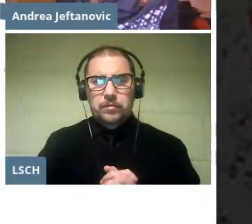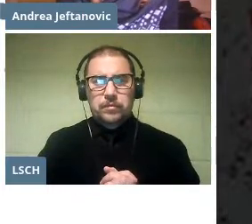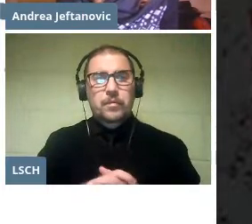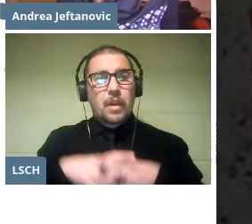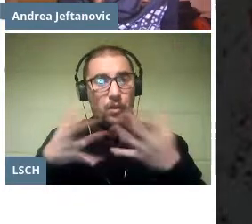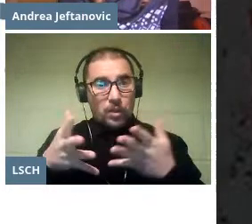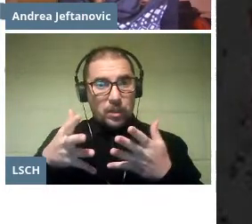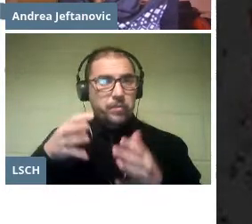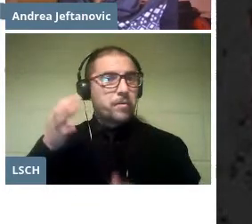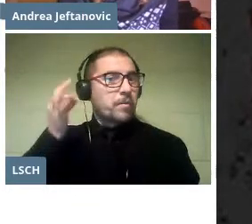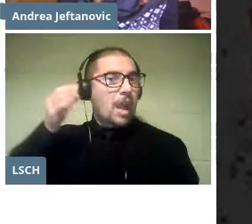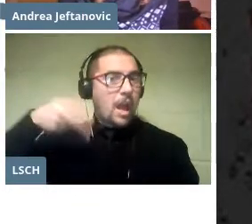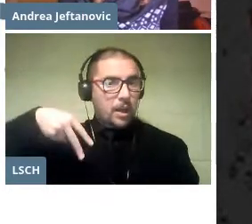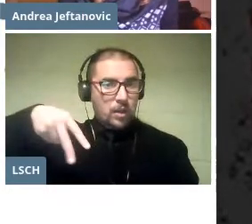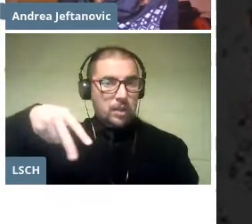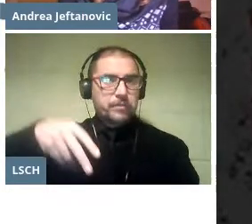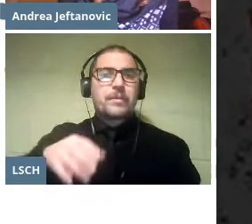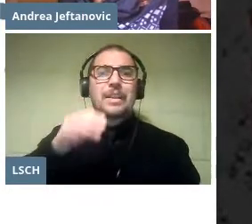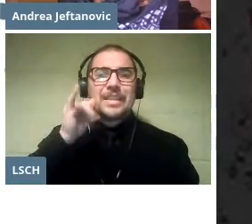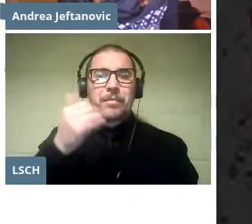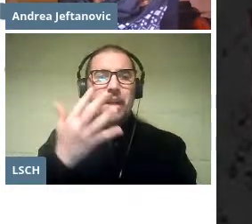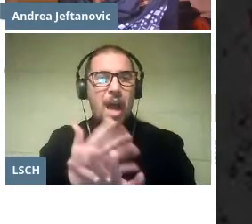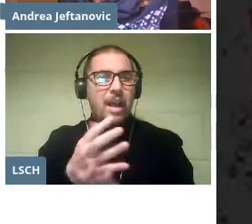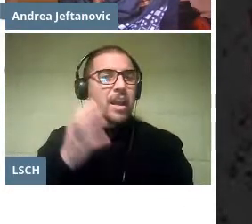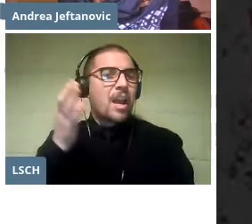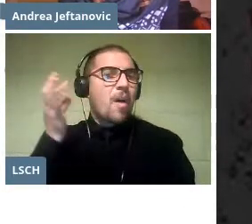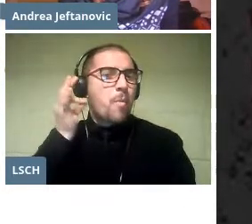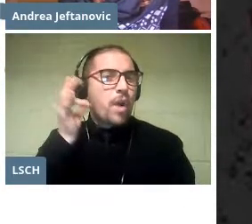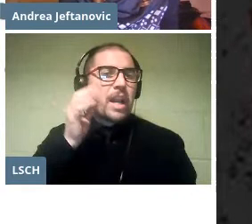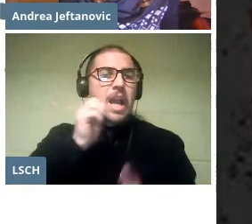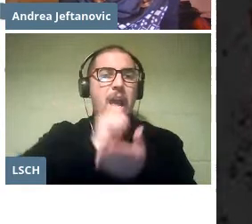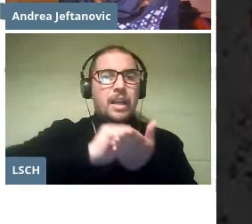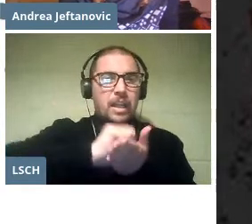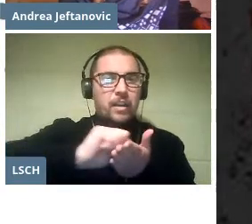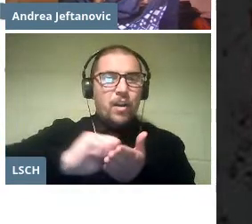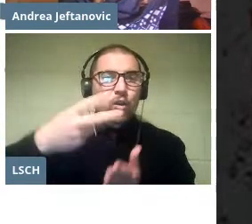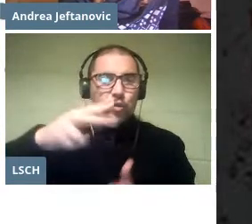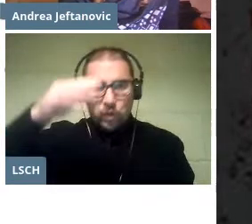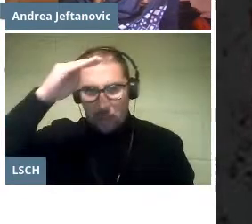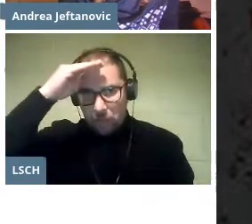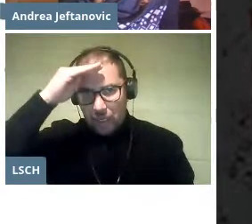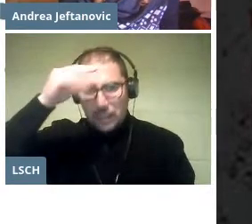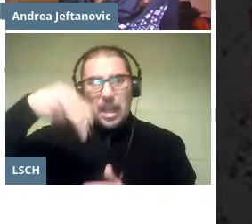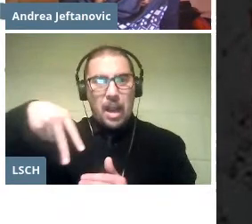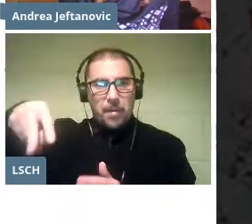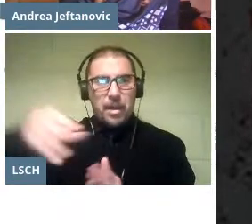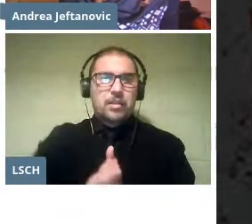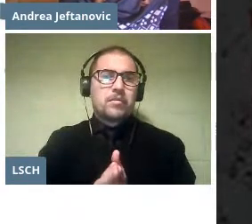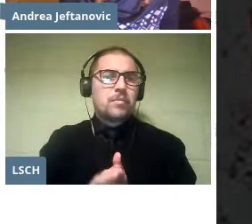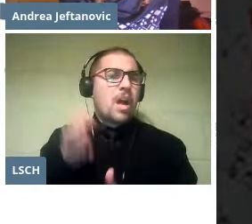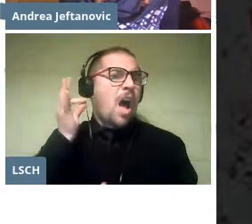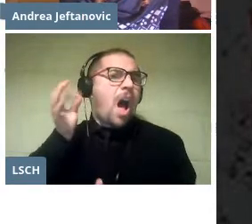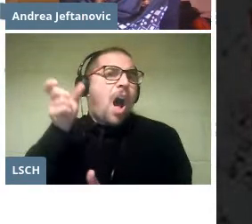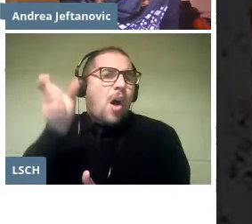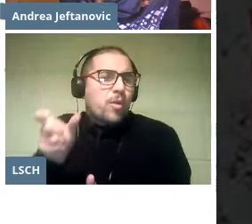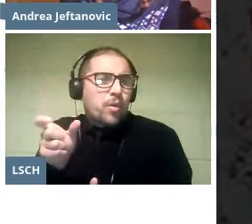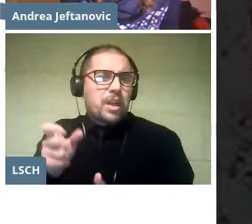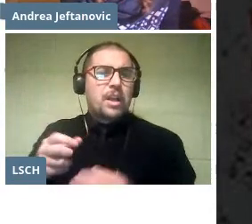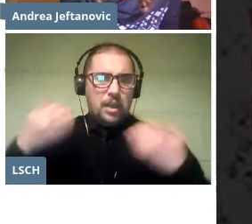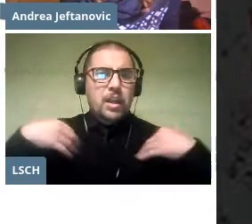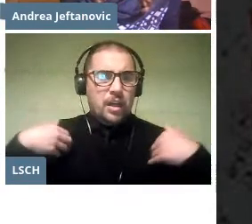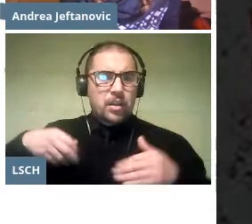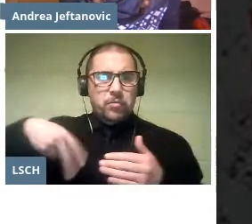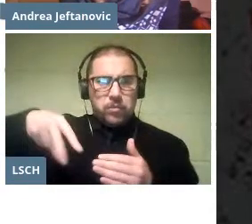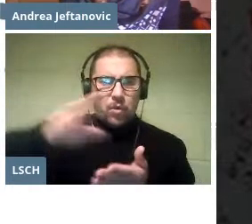Escritoras caminantes. Siempre ha habido mujeres que escribieron sobre sus experiencias caminantes, autoras que han ejercitado el desplazamiento